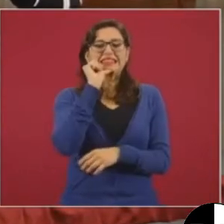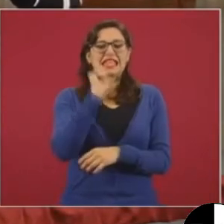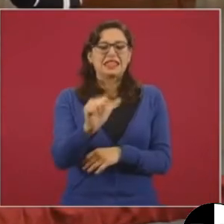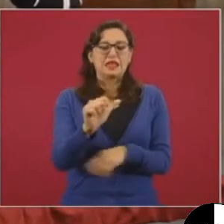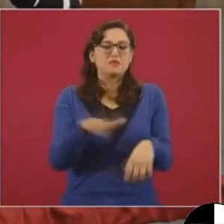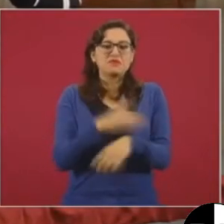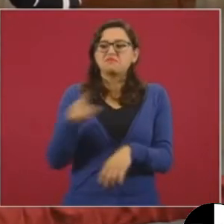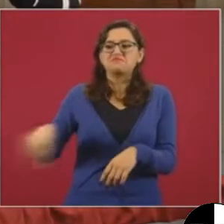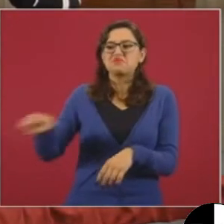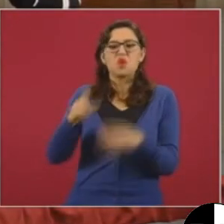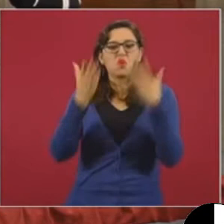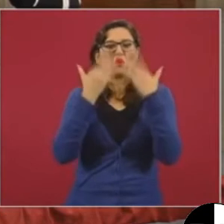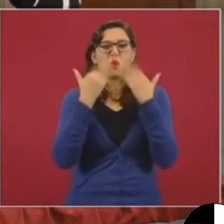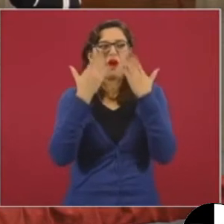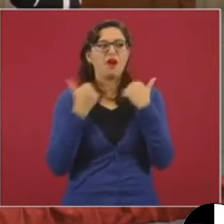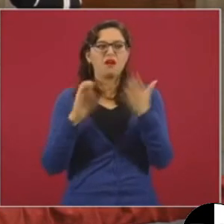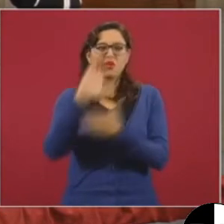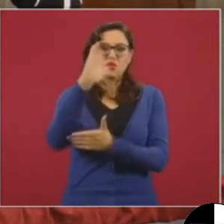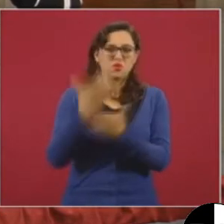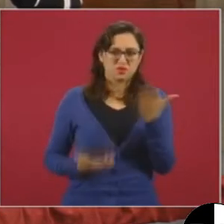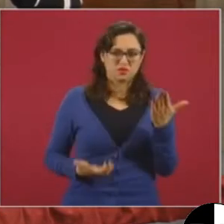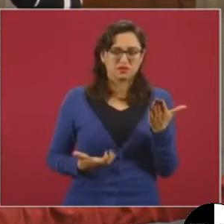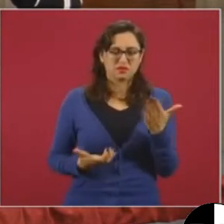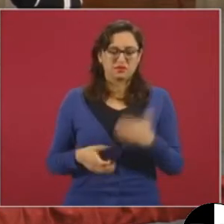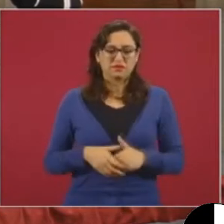creó para